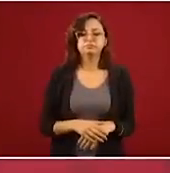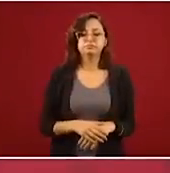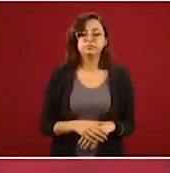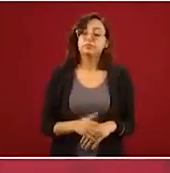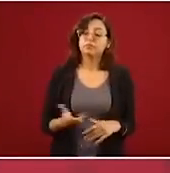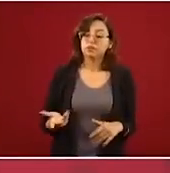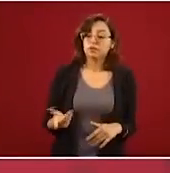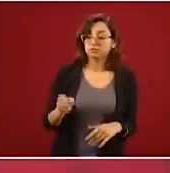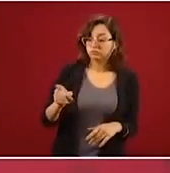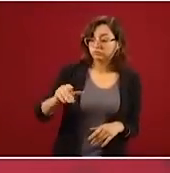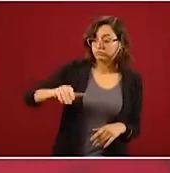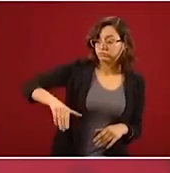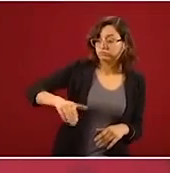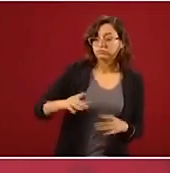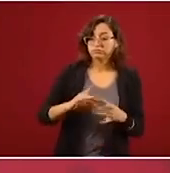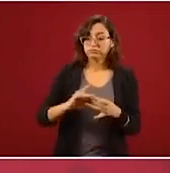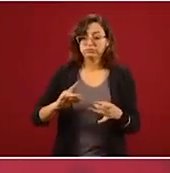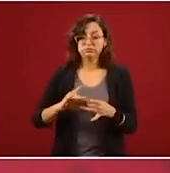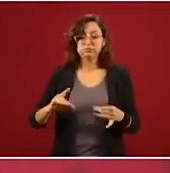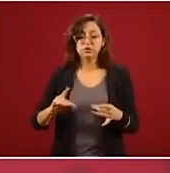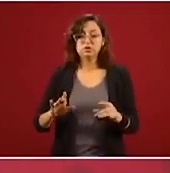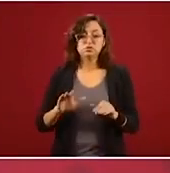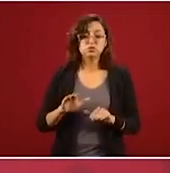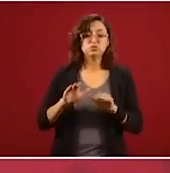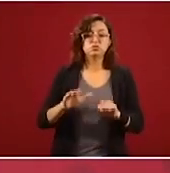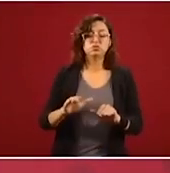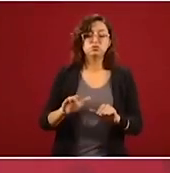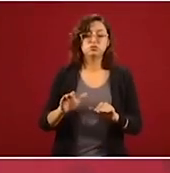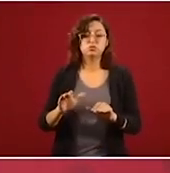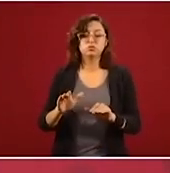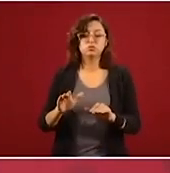planteamiento que nos haces sobre política